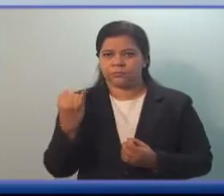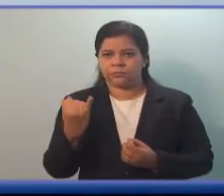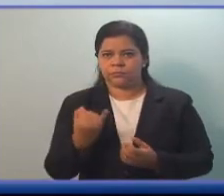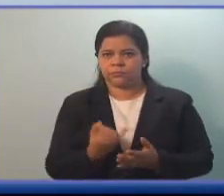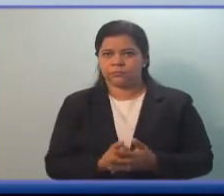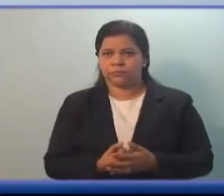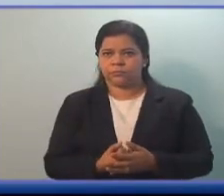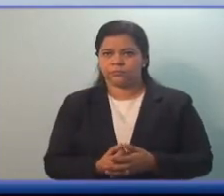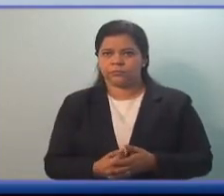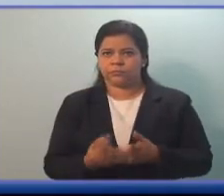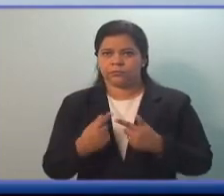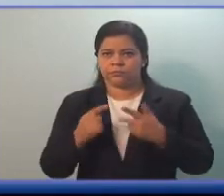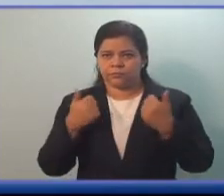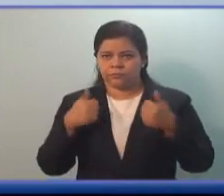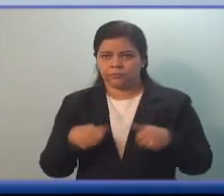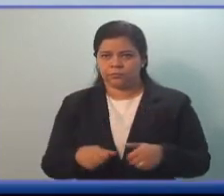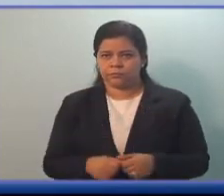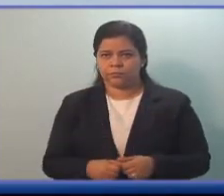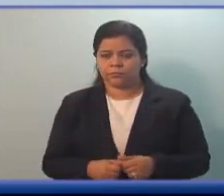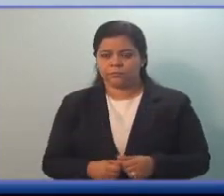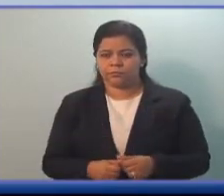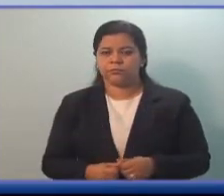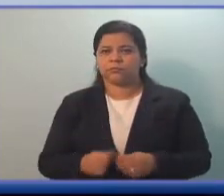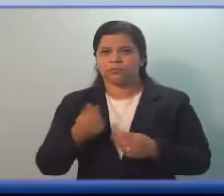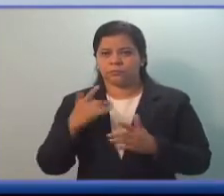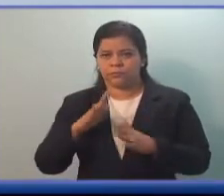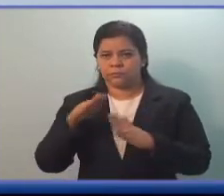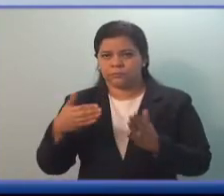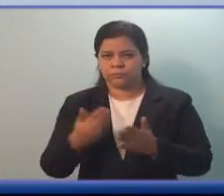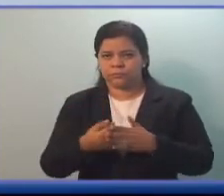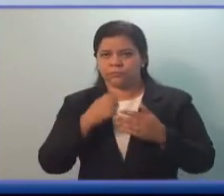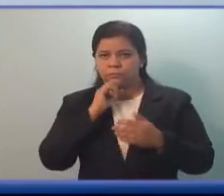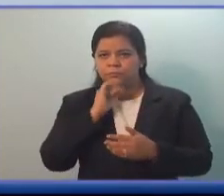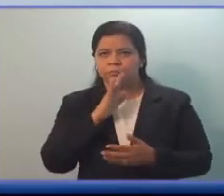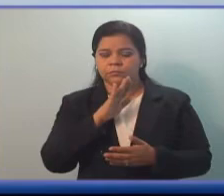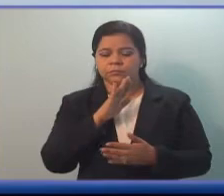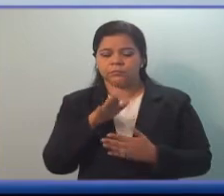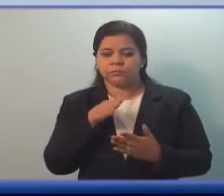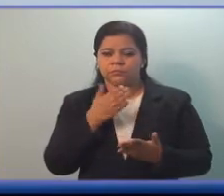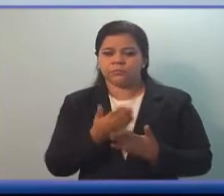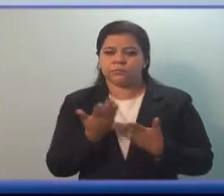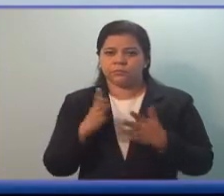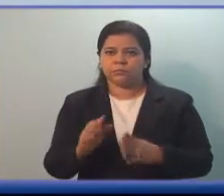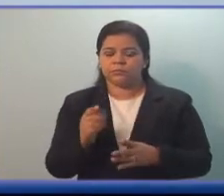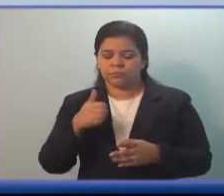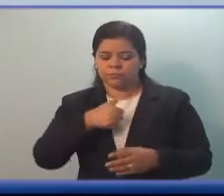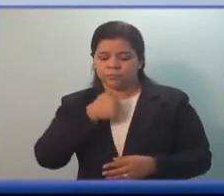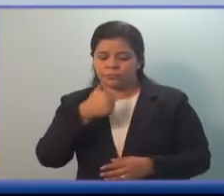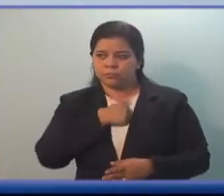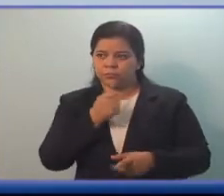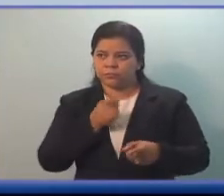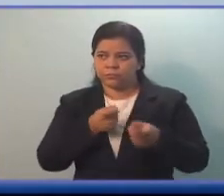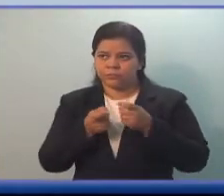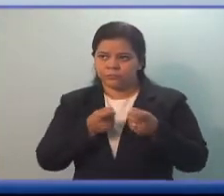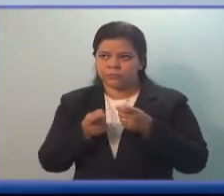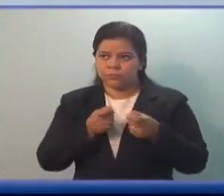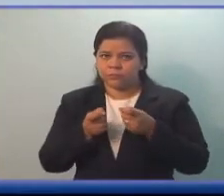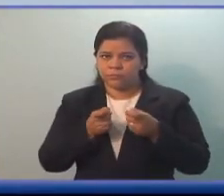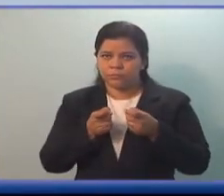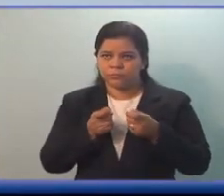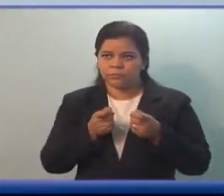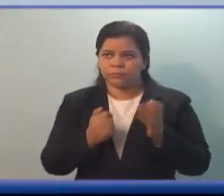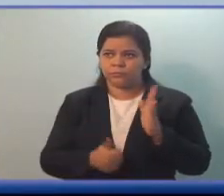procesos de evaluación. Pero realmente la Corte, para mí, debe tener su propio control del trabajo